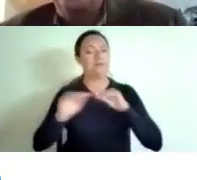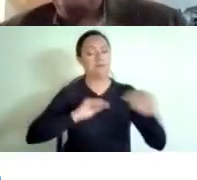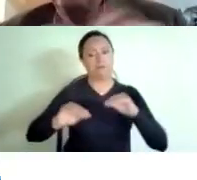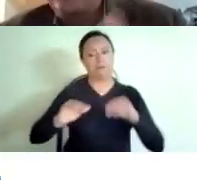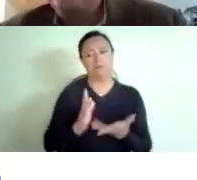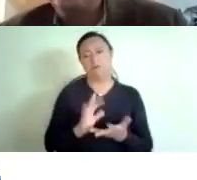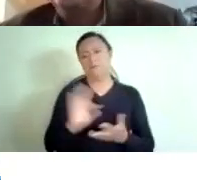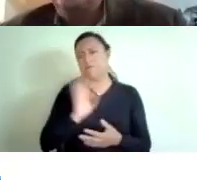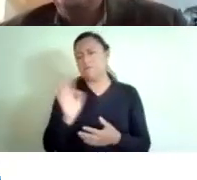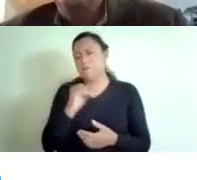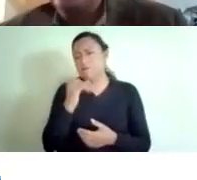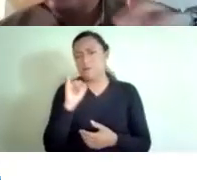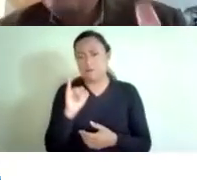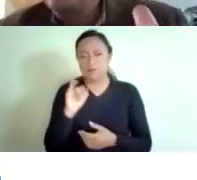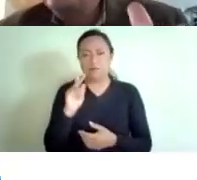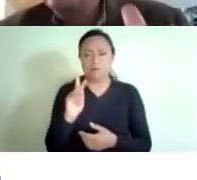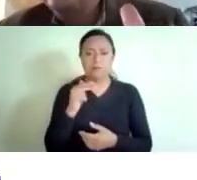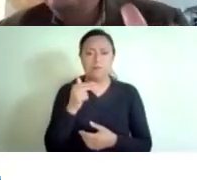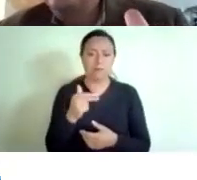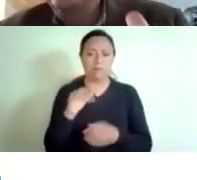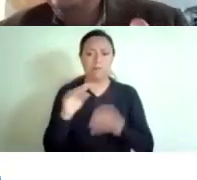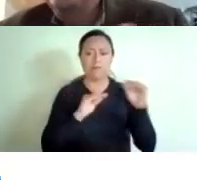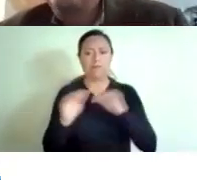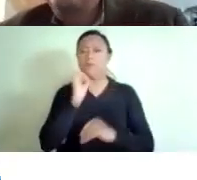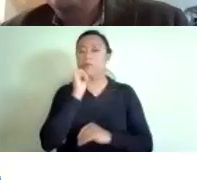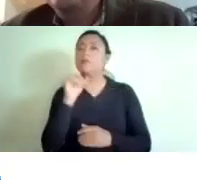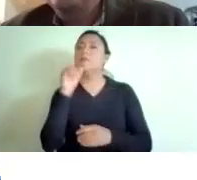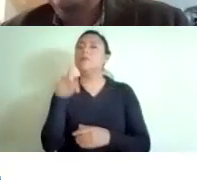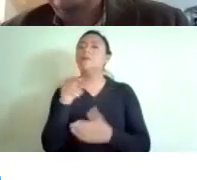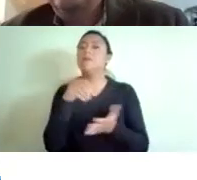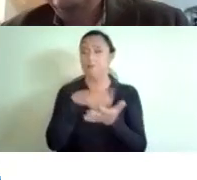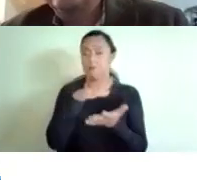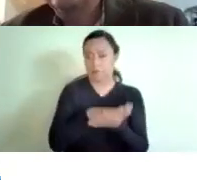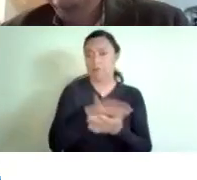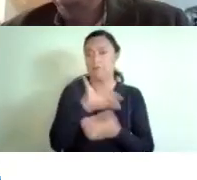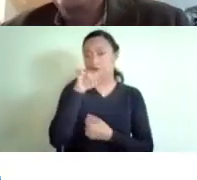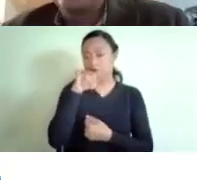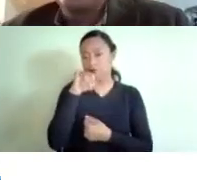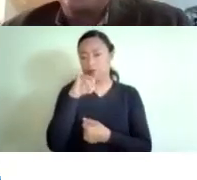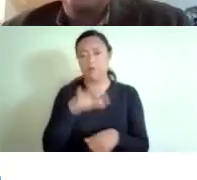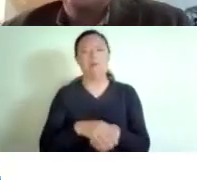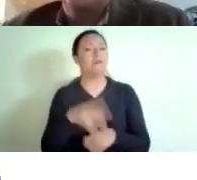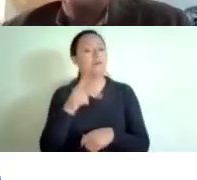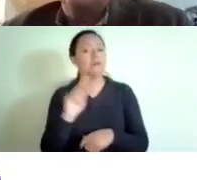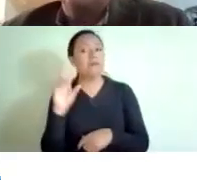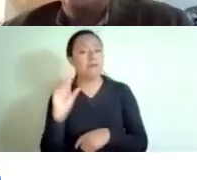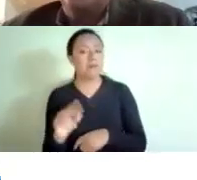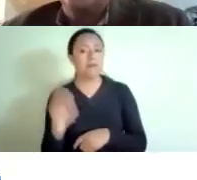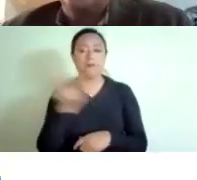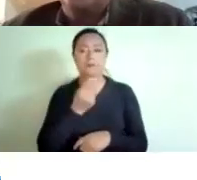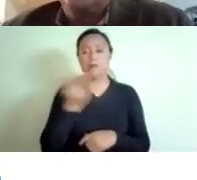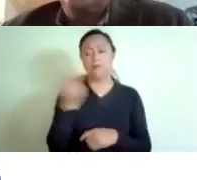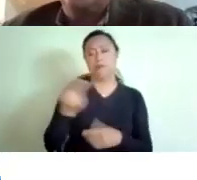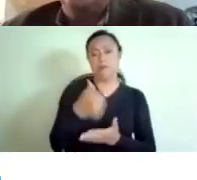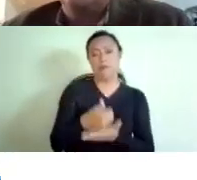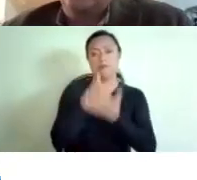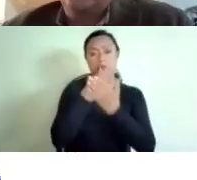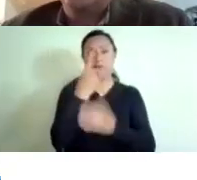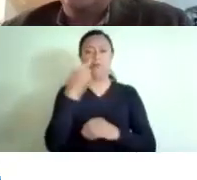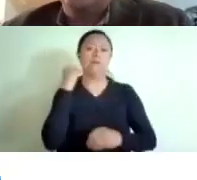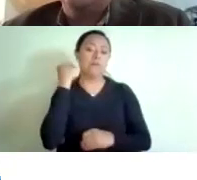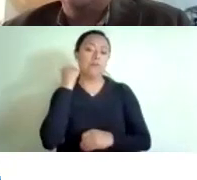abogado para hacer el IPH, para hacer la puesta a disposición. Y de ahora, 6, 7, 8 horas que se tardan,